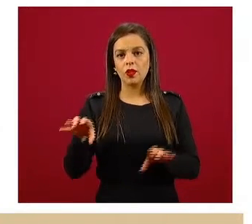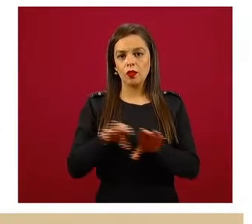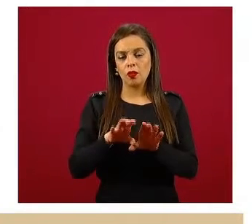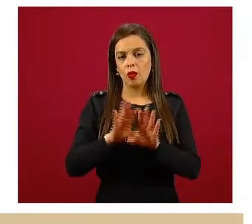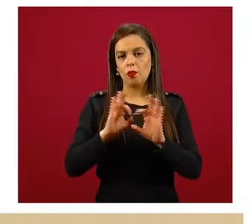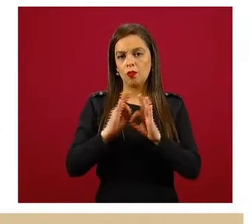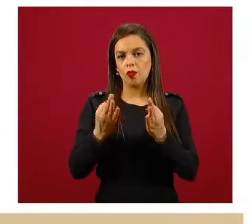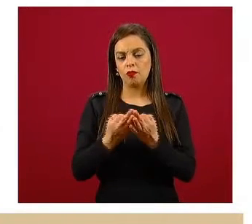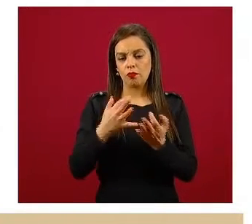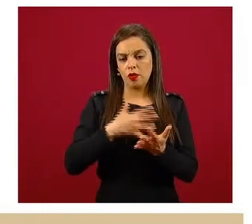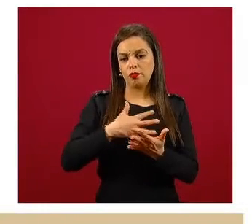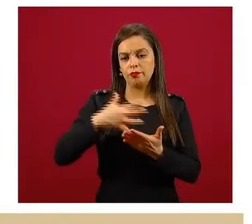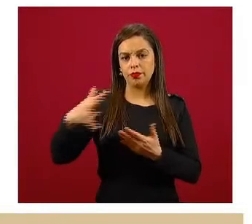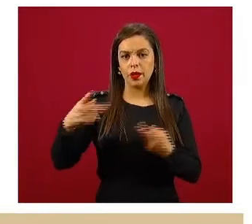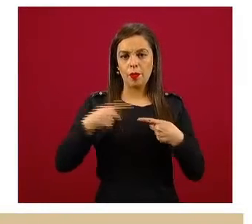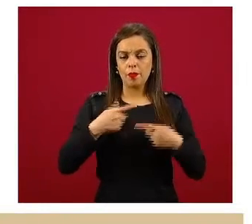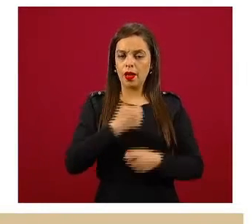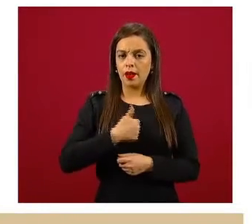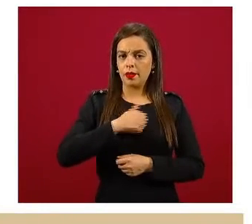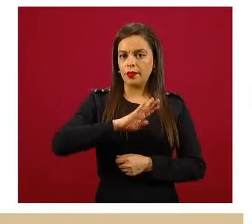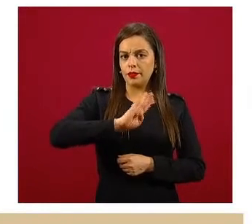fallecieron. La siguiente, por favor.